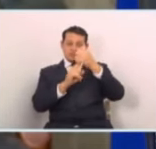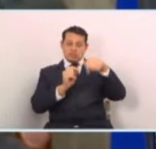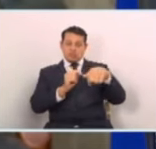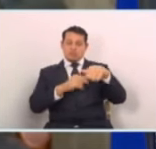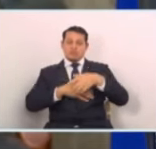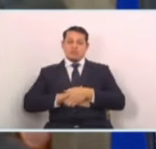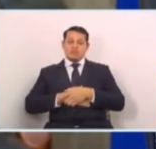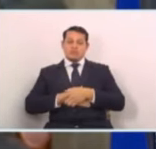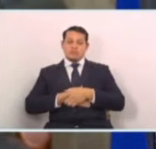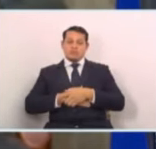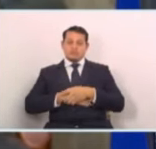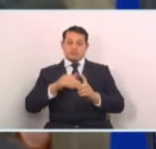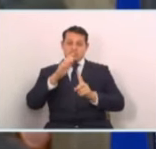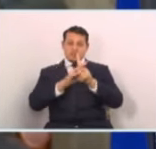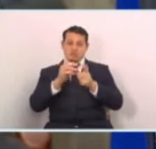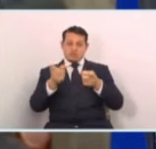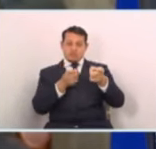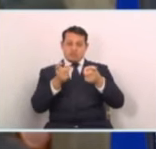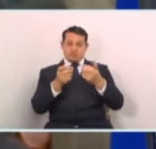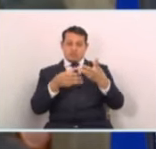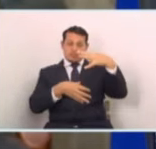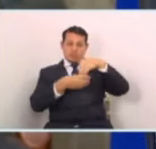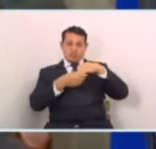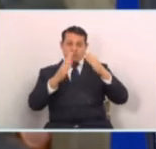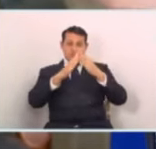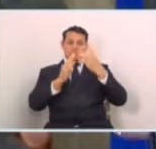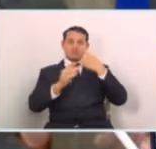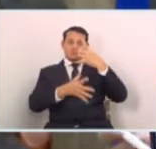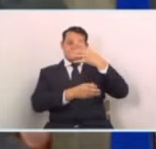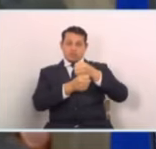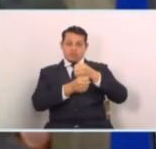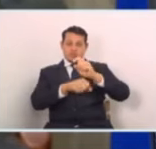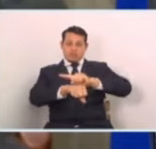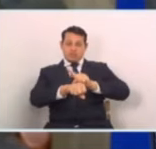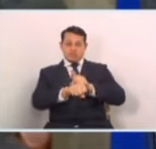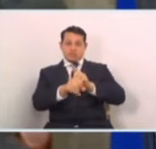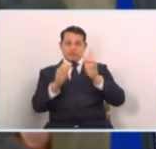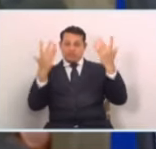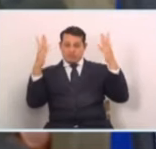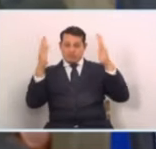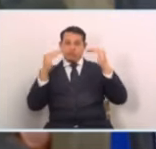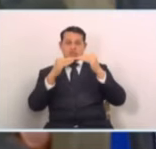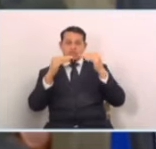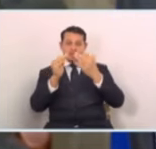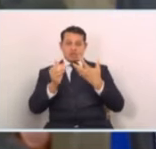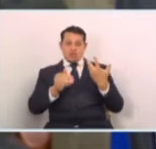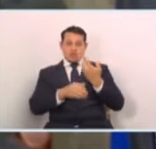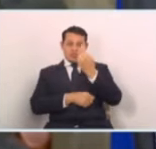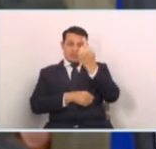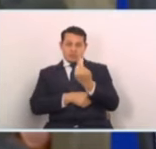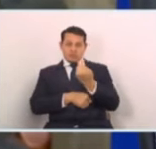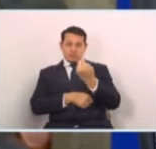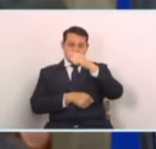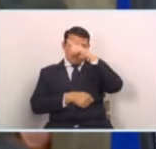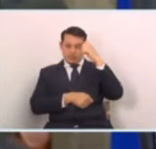ahora. Existe un monitoreo dentro de los albergues y ya que hace unos minutos felicitábamos también a todo el